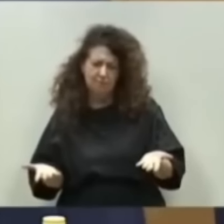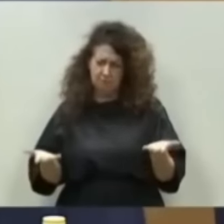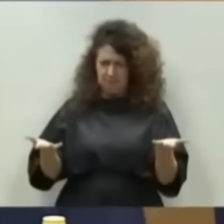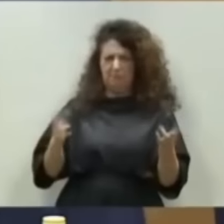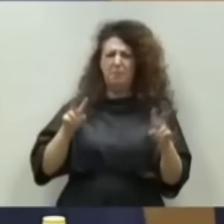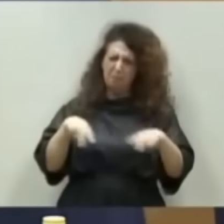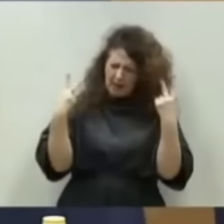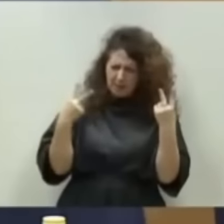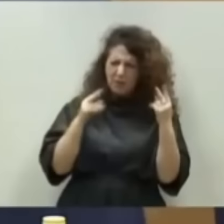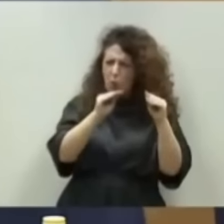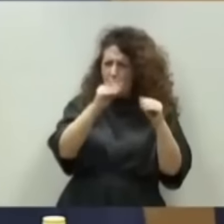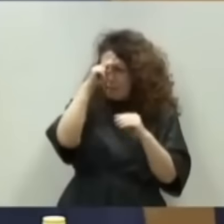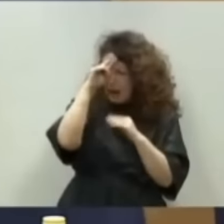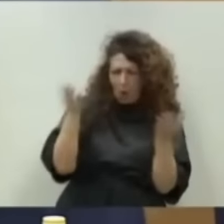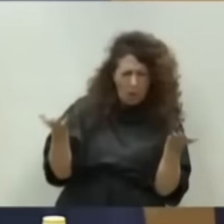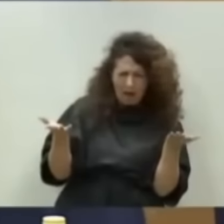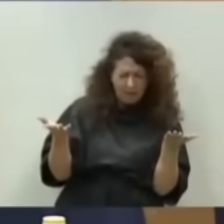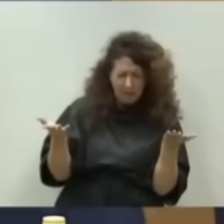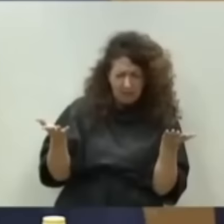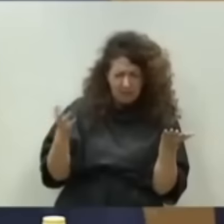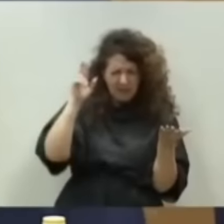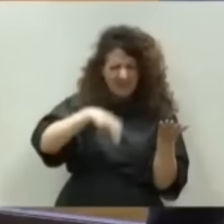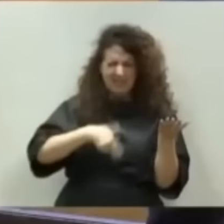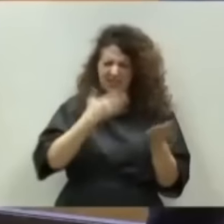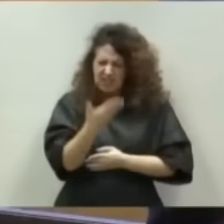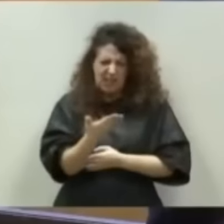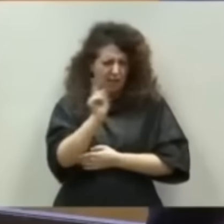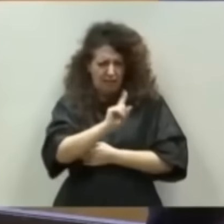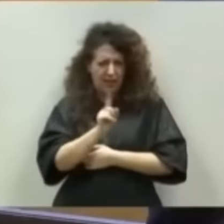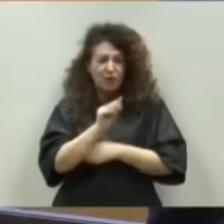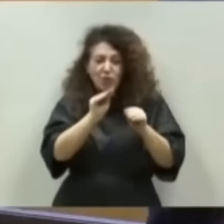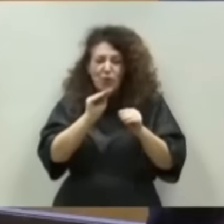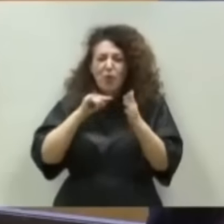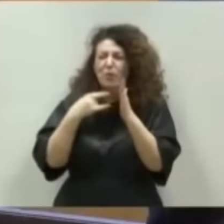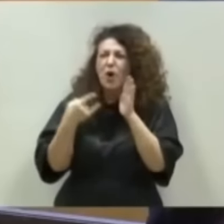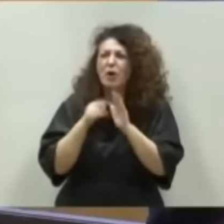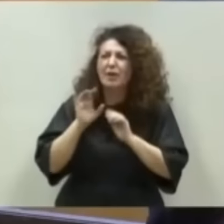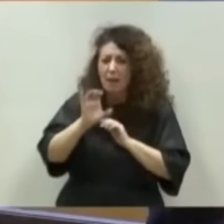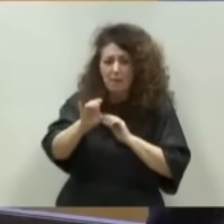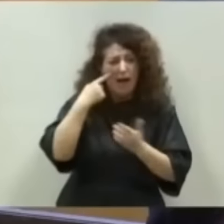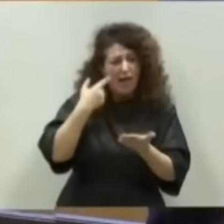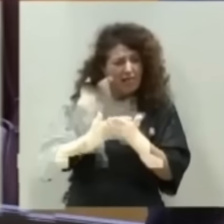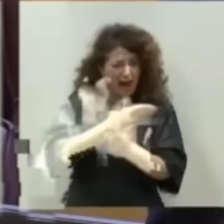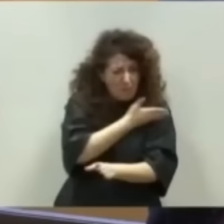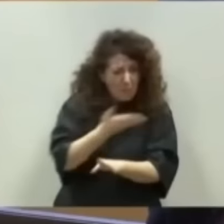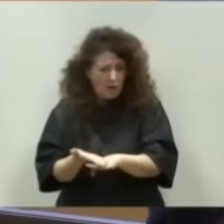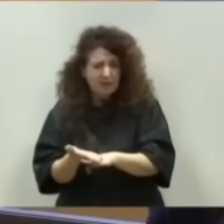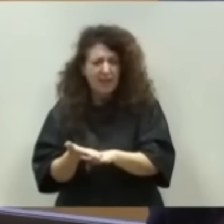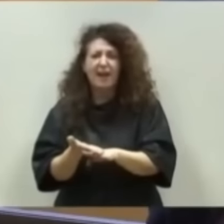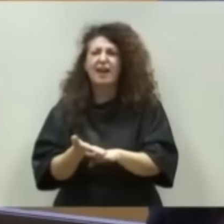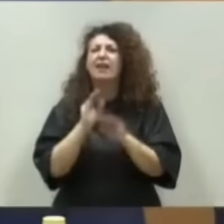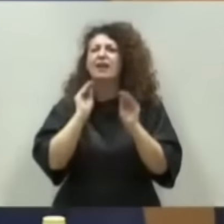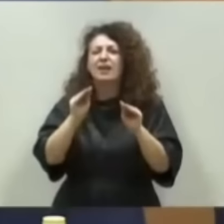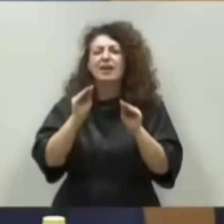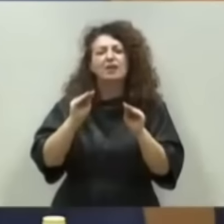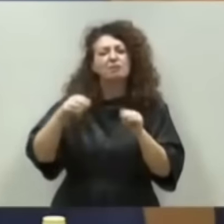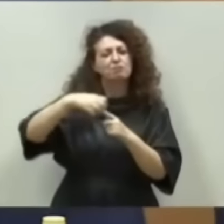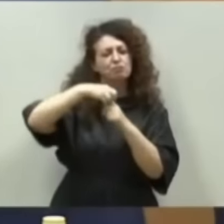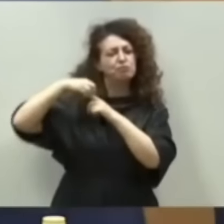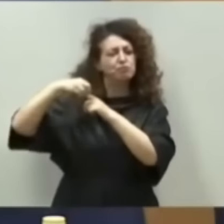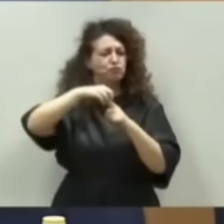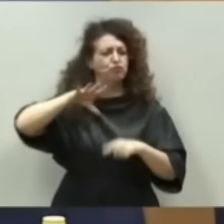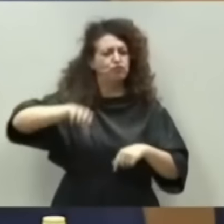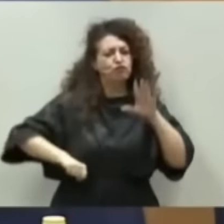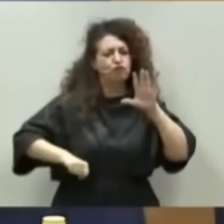permítanme que considere que su preocupación no es sincera, porque su proyecto de país lo que demuestran en los hechos es una oligarquía,